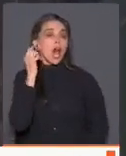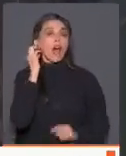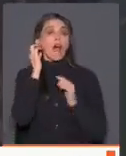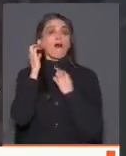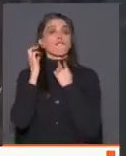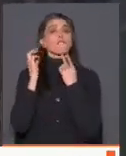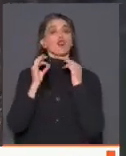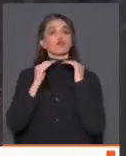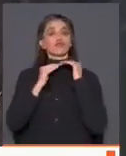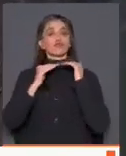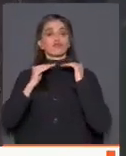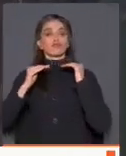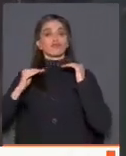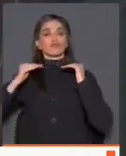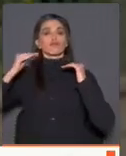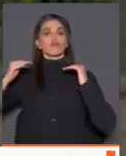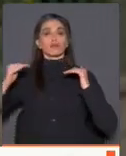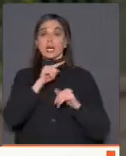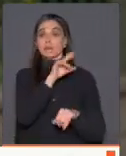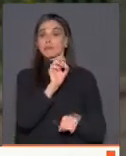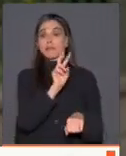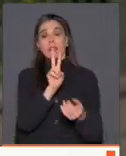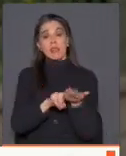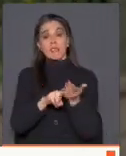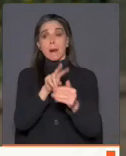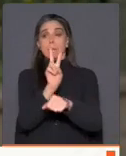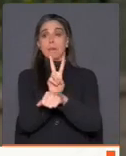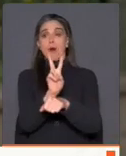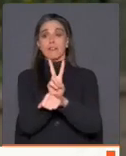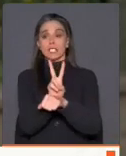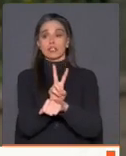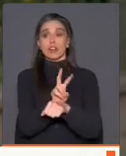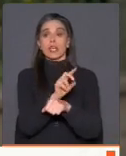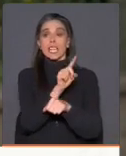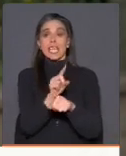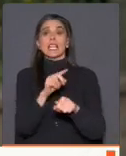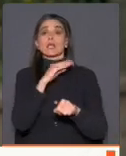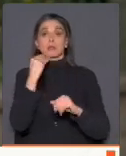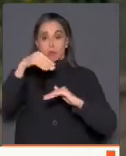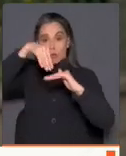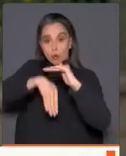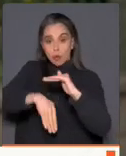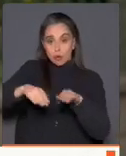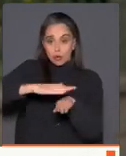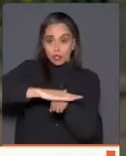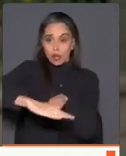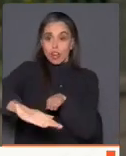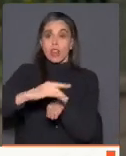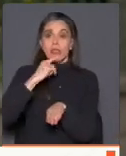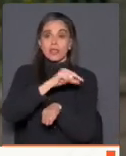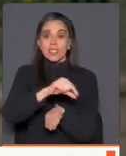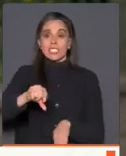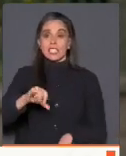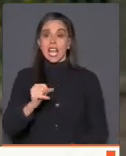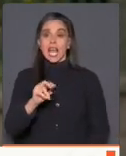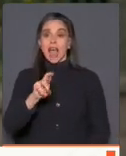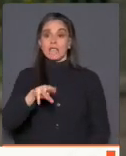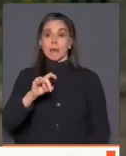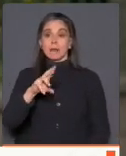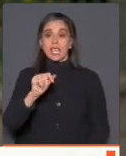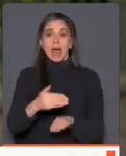voz. Un profesor realmente. Que yo creo que en su lápida debería decir, ¿te sabía el último? Javier Miranda, antes de